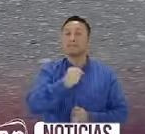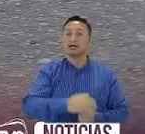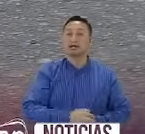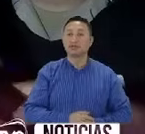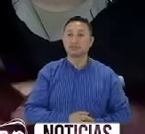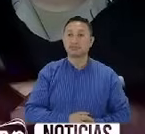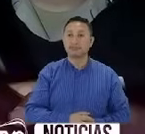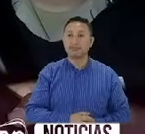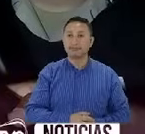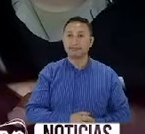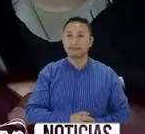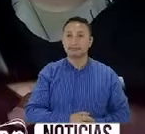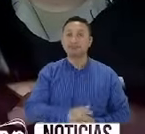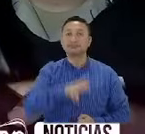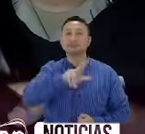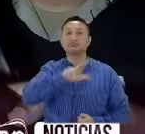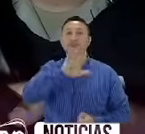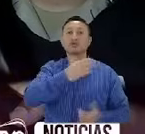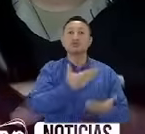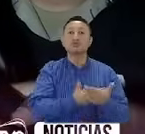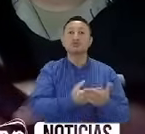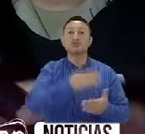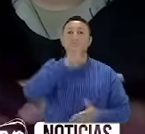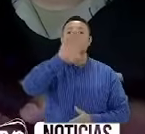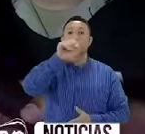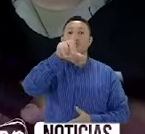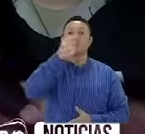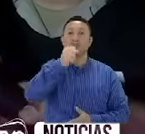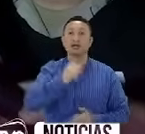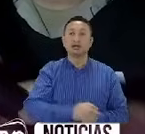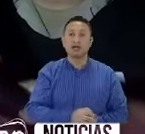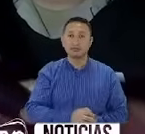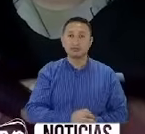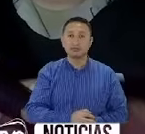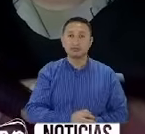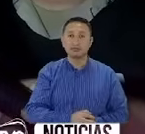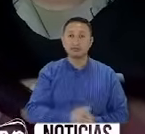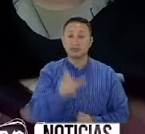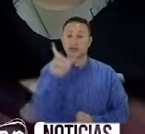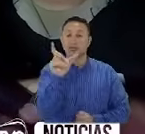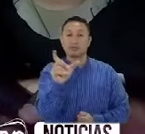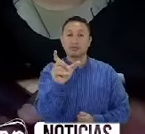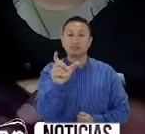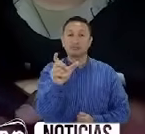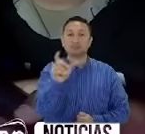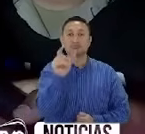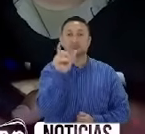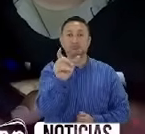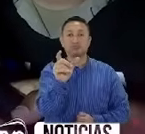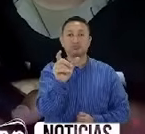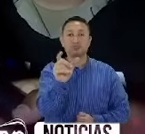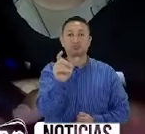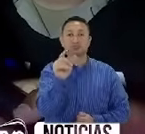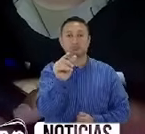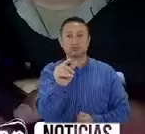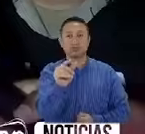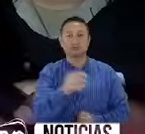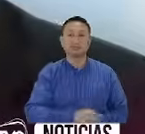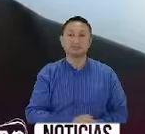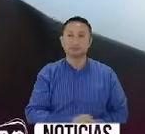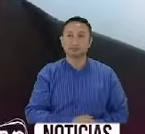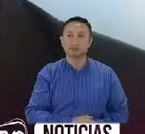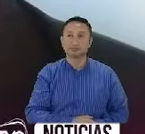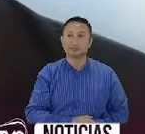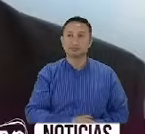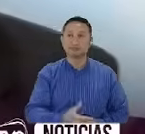levantado 35 indicios balísticos de calibre 7.62, 5.56 y de 9 milímetros. El fiscal